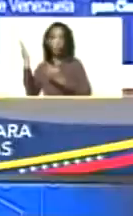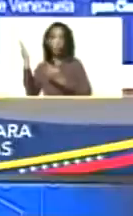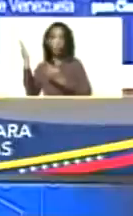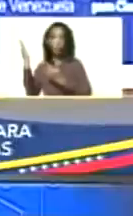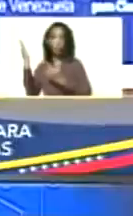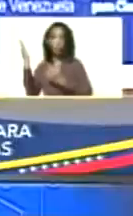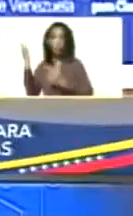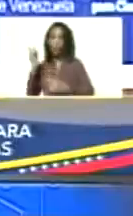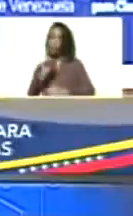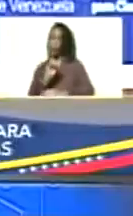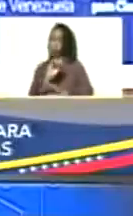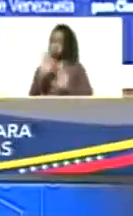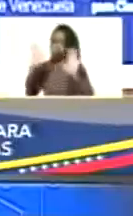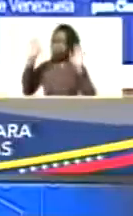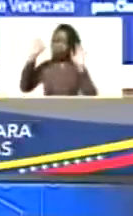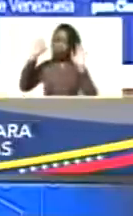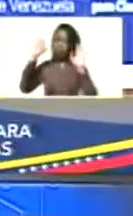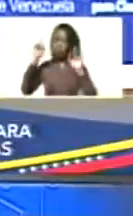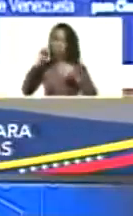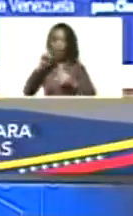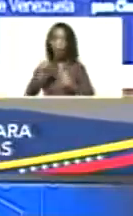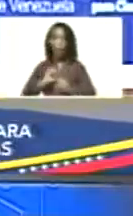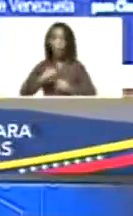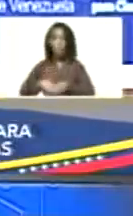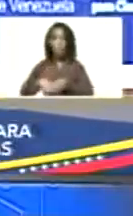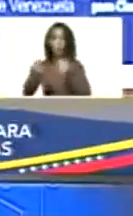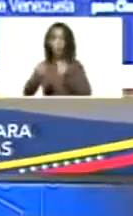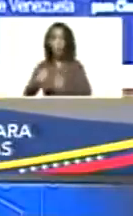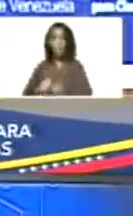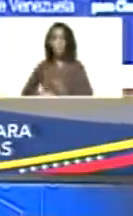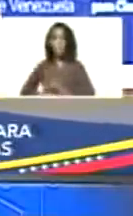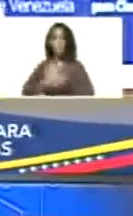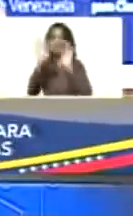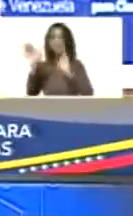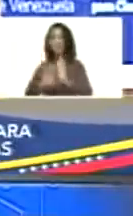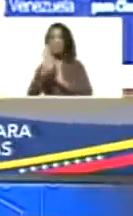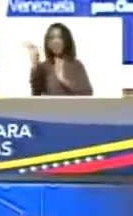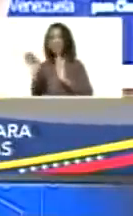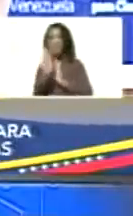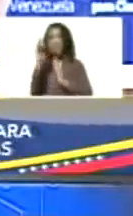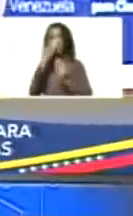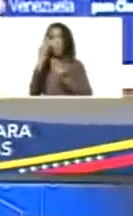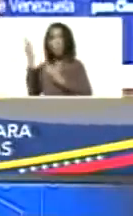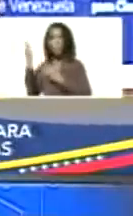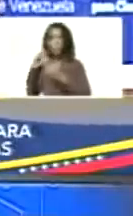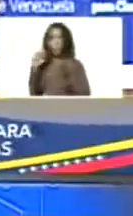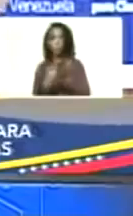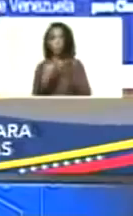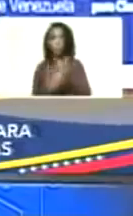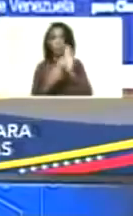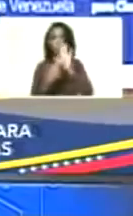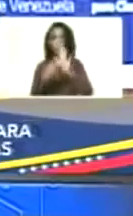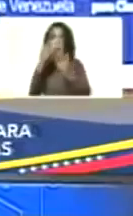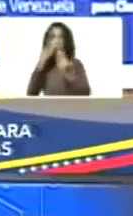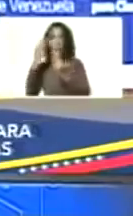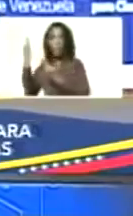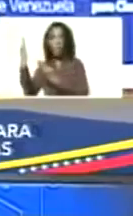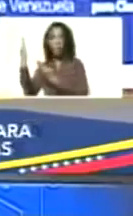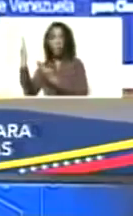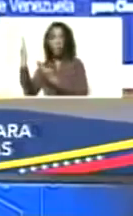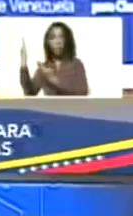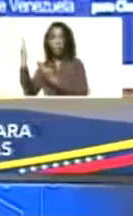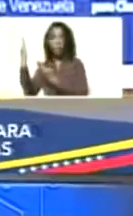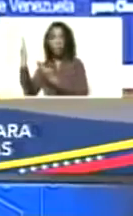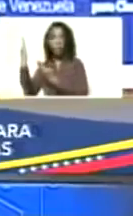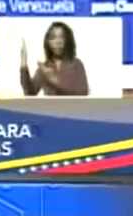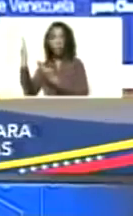Tampoco así, ¿verdad? Mira, aquí está el bote de agua. El bote de agua, ¿dónde está? Lo vamos a mostrar aquí. Mira el bote de agua. Mira,